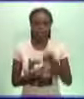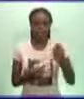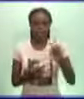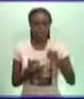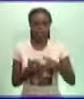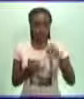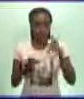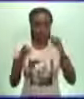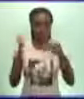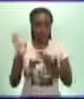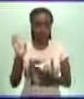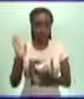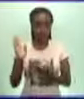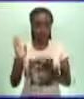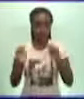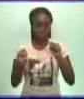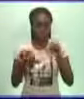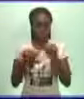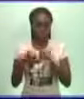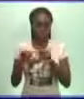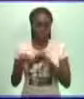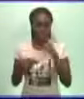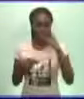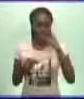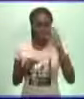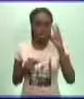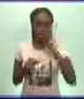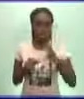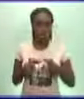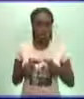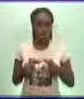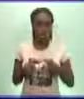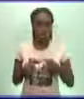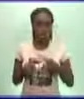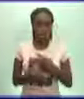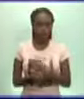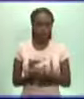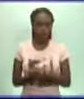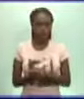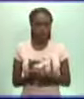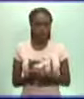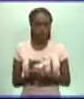observando informa que la novela fue publicada en Nueva York en